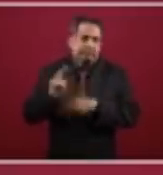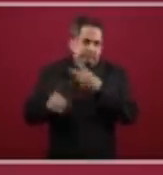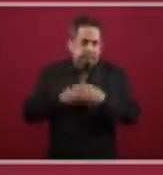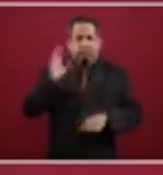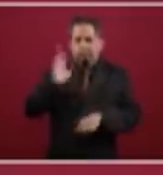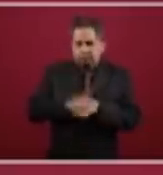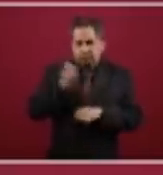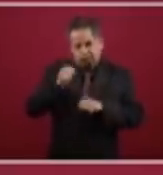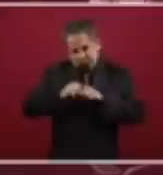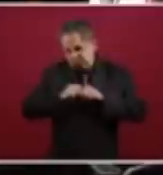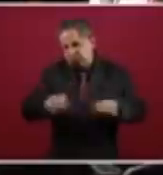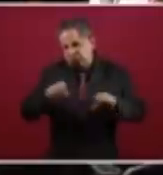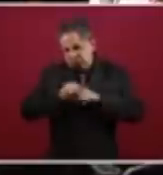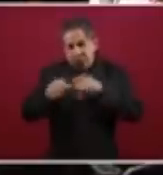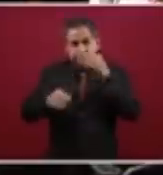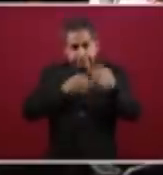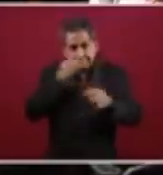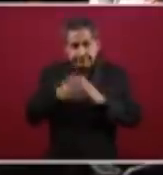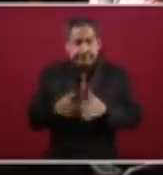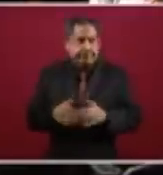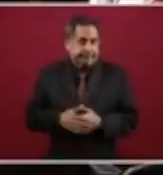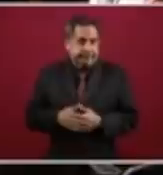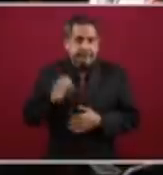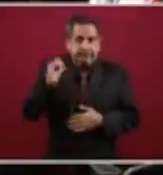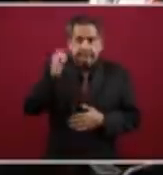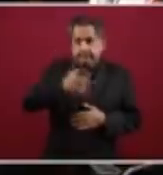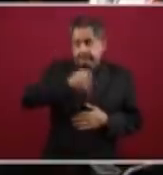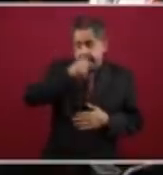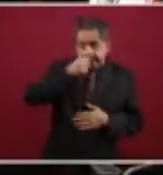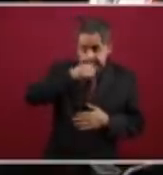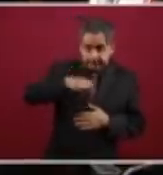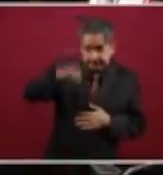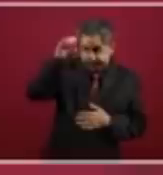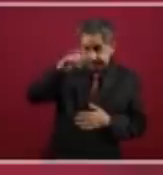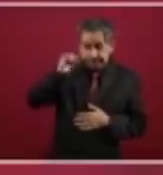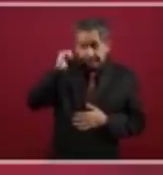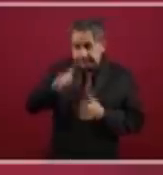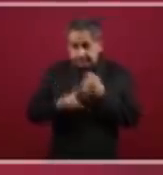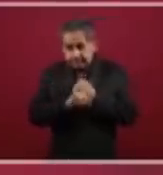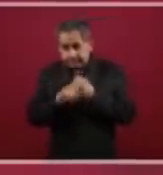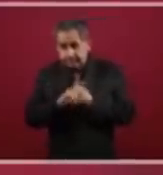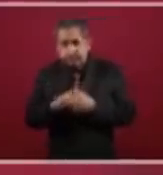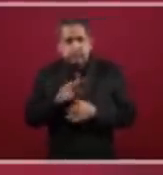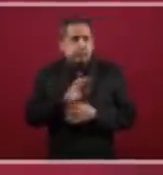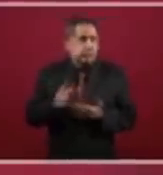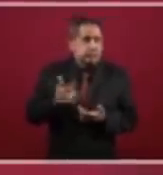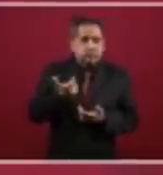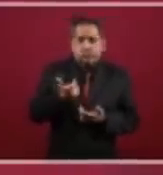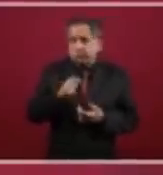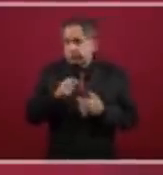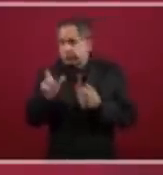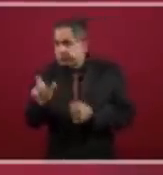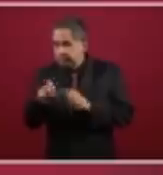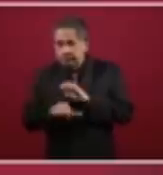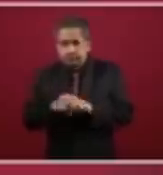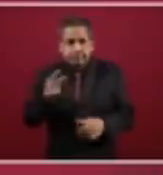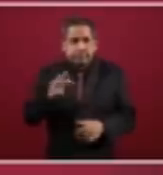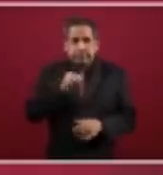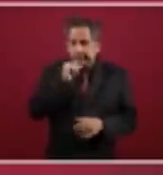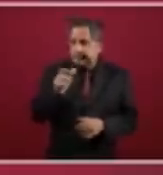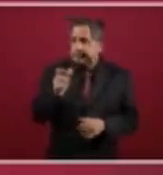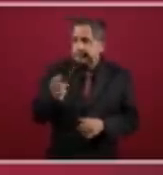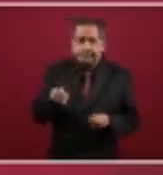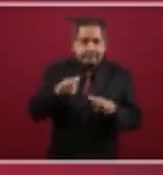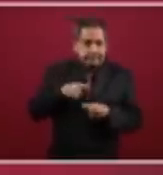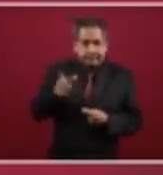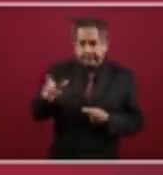intensificar. Y repito nuevamente, para cualquier adulto mayor que tenga algún problema, que no haya recibido su tarjeta, que tenga